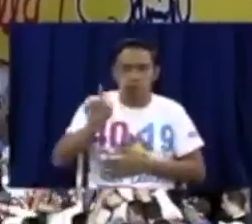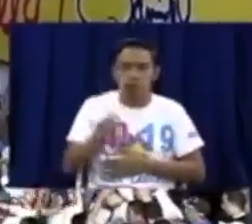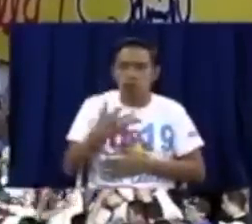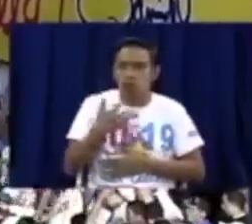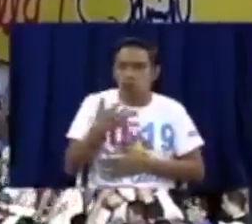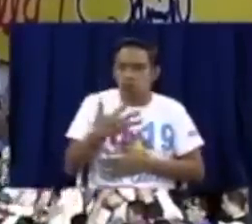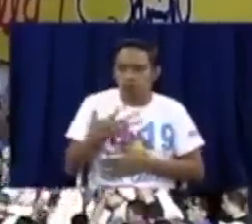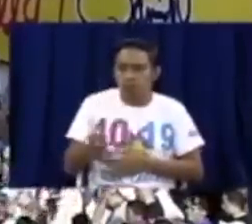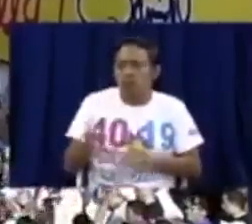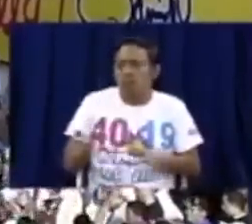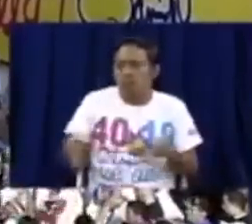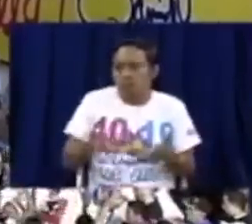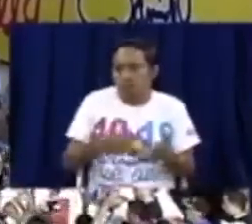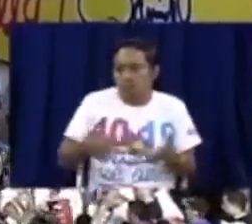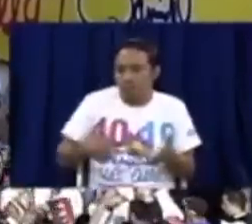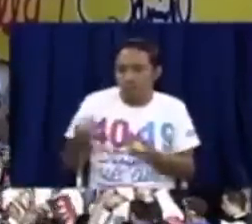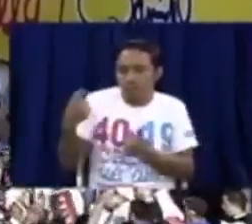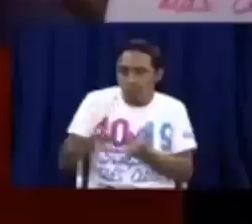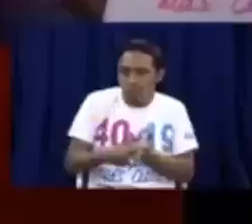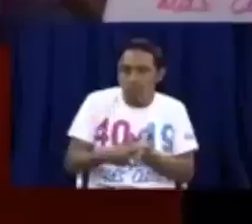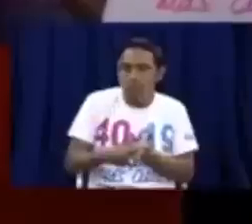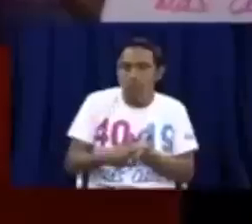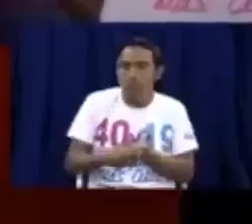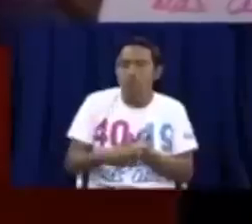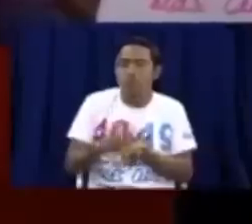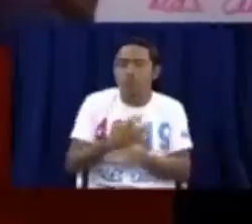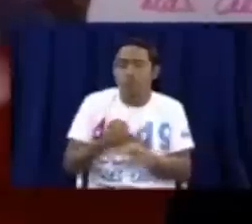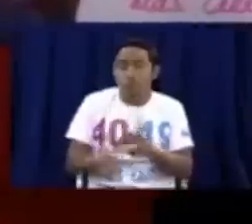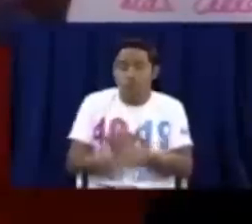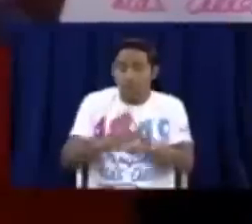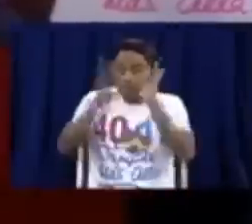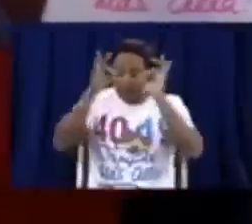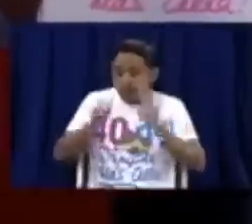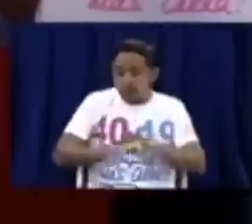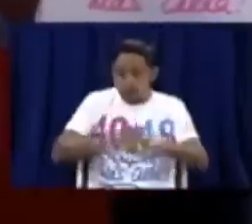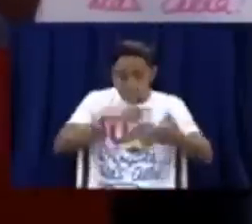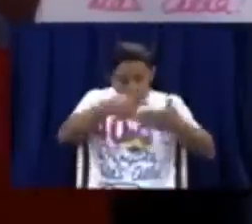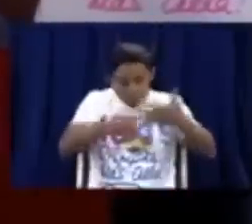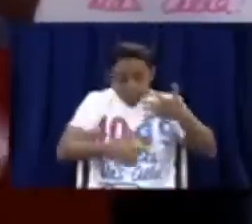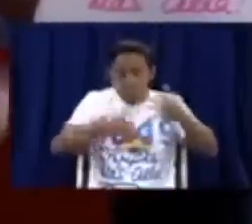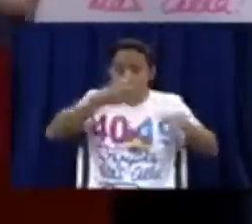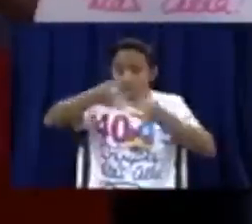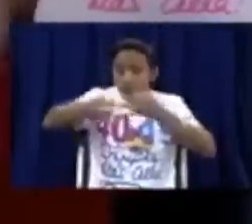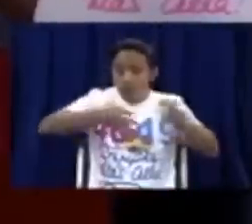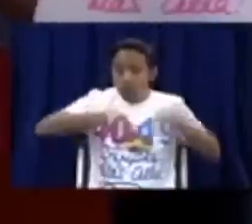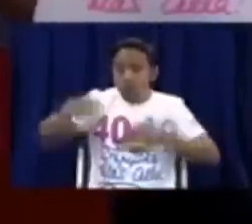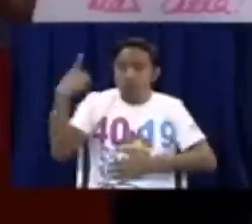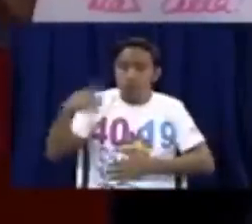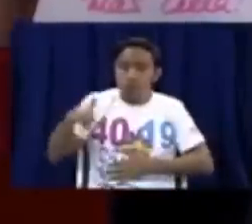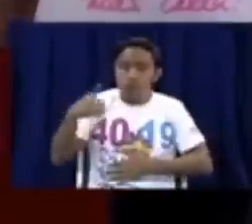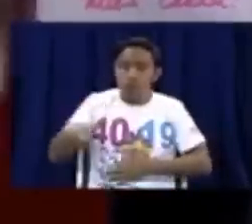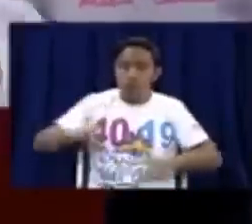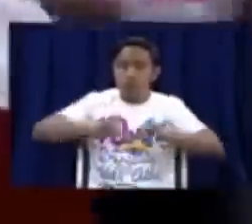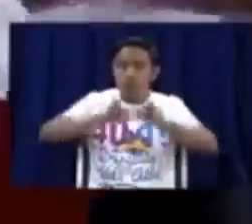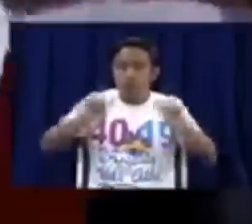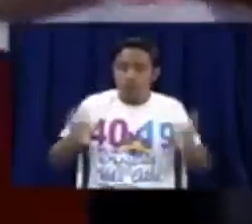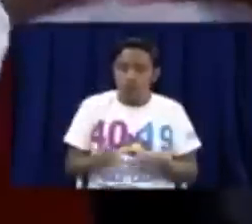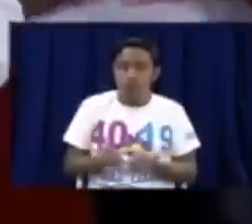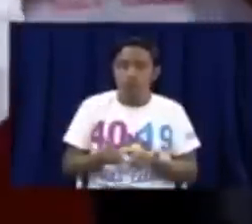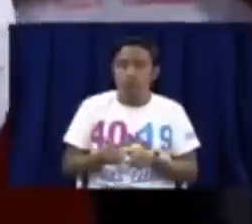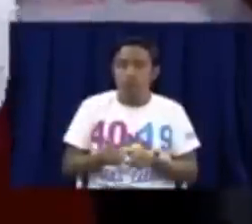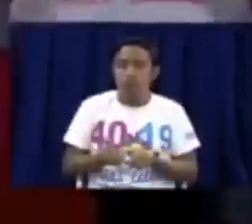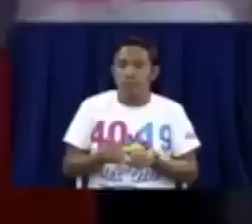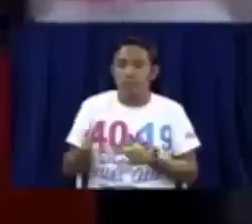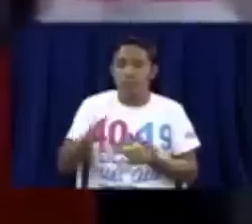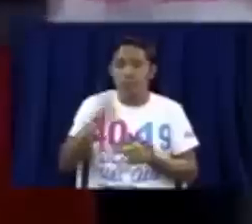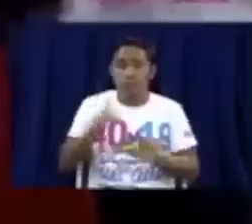porque para que se aplique una sanción tiene que estar fundamentada en el derecho internacional. De lo contrario, ningún